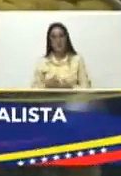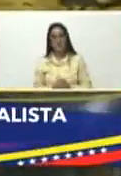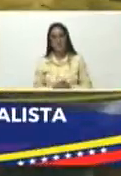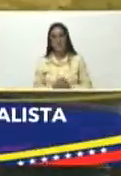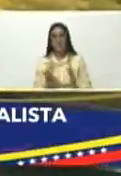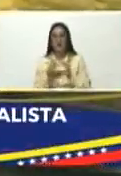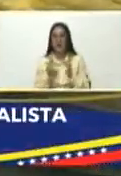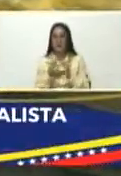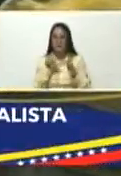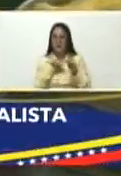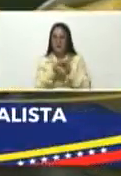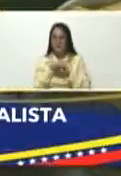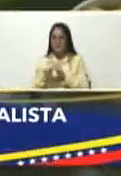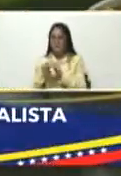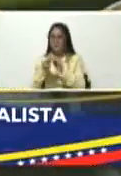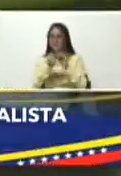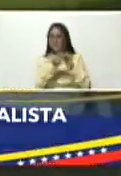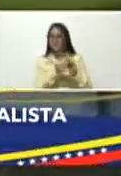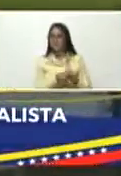a casa.